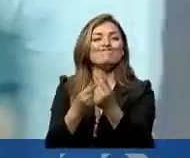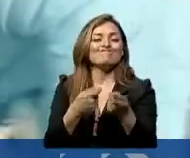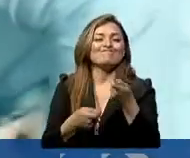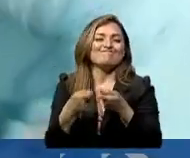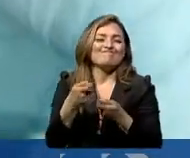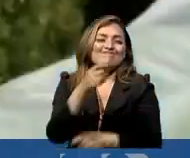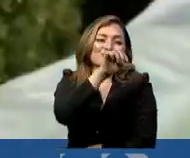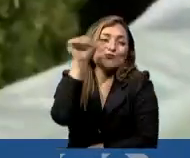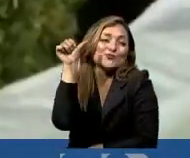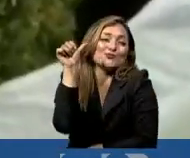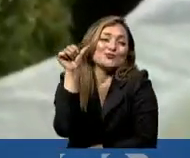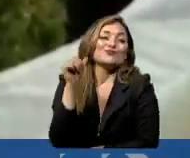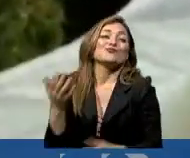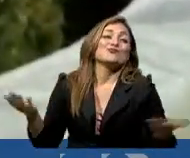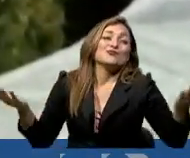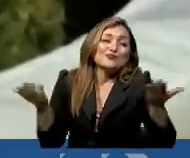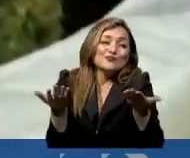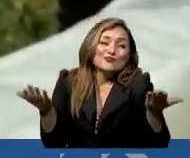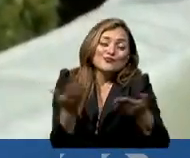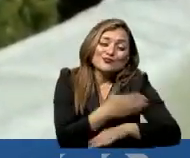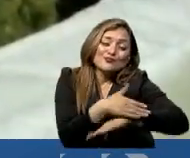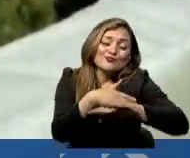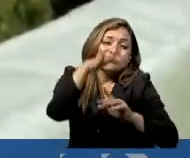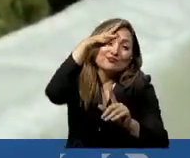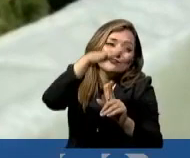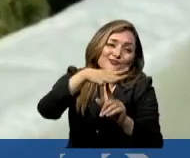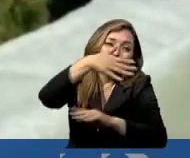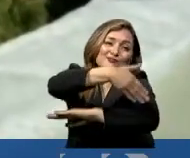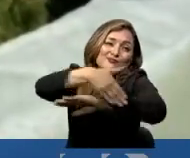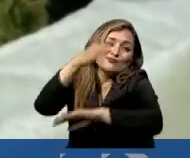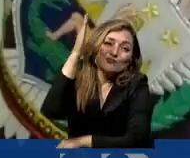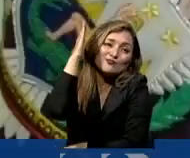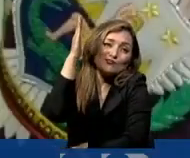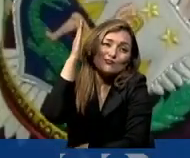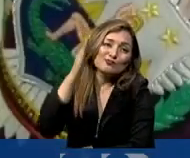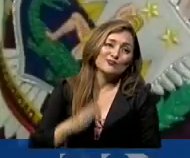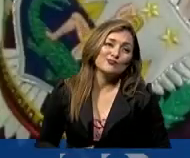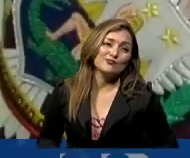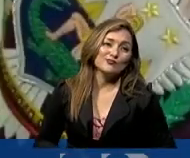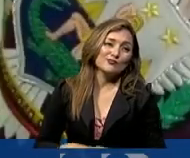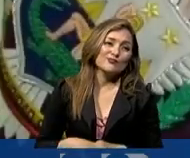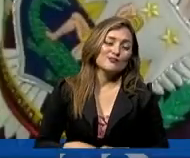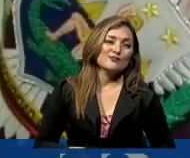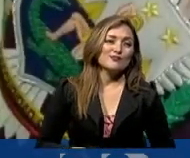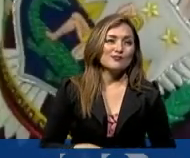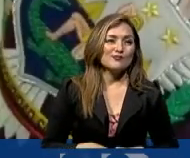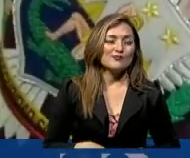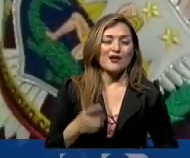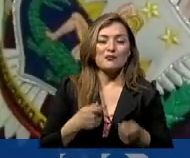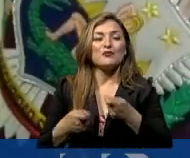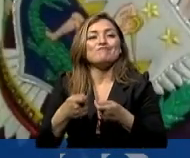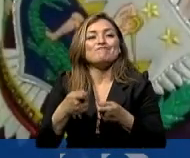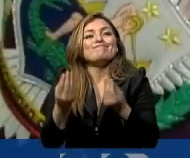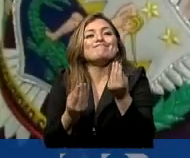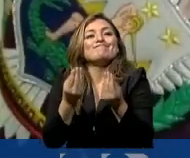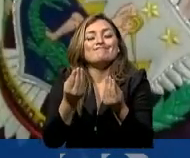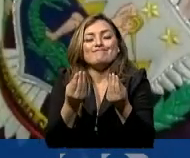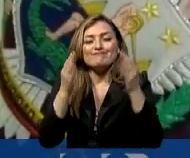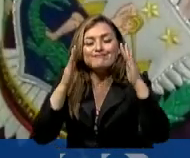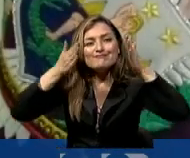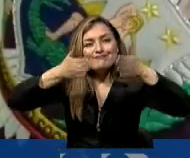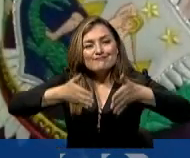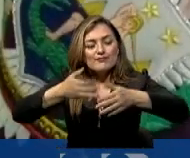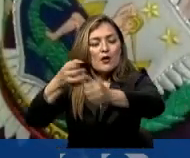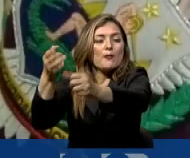microexpendio de drogas en diferentes calles, parques y avenidas de Tulcán. Estos ciudadanos se dedicaban al expendio de